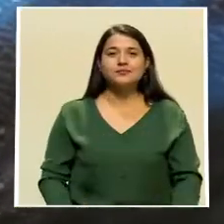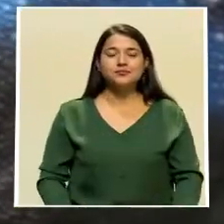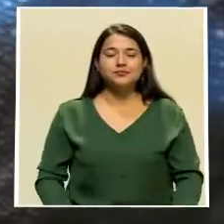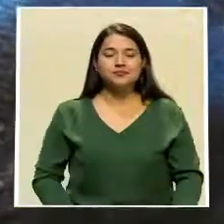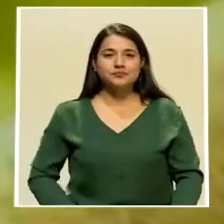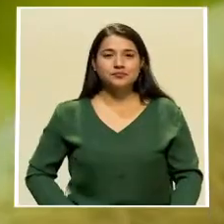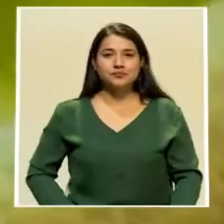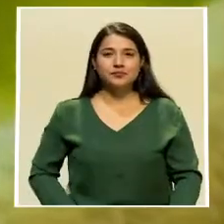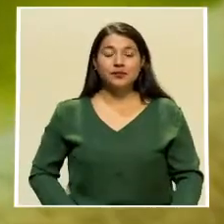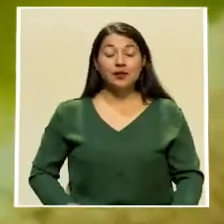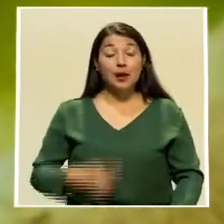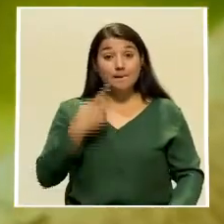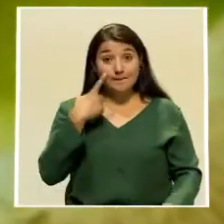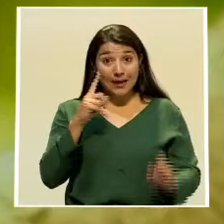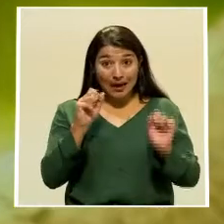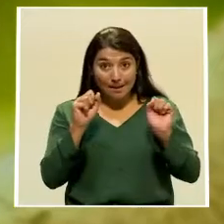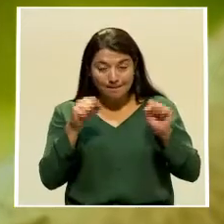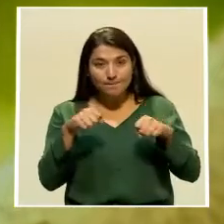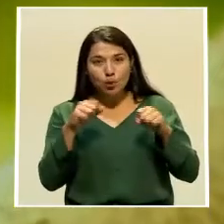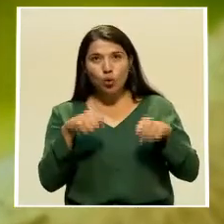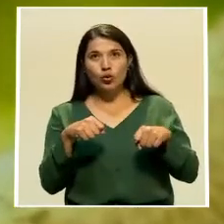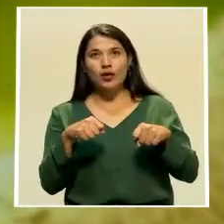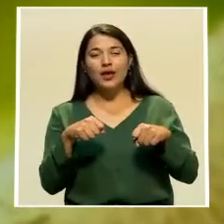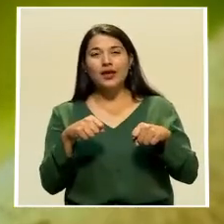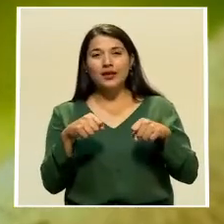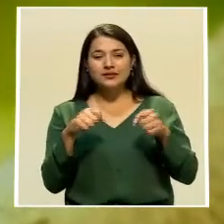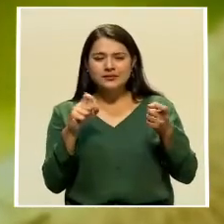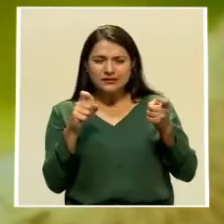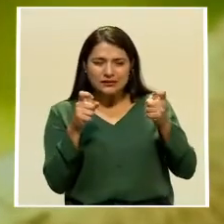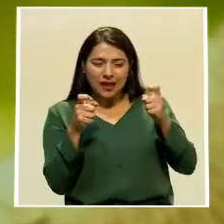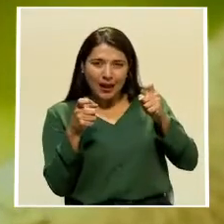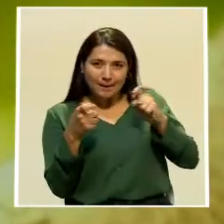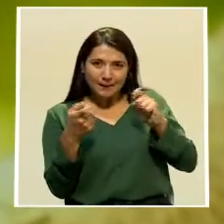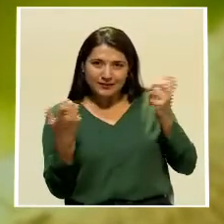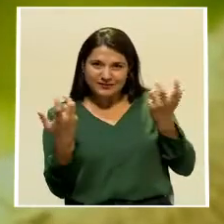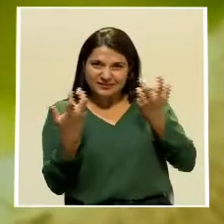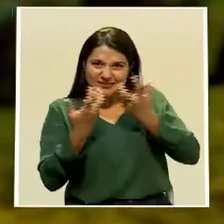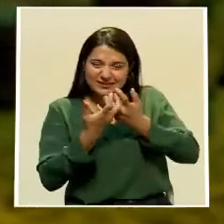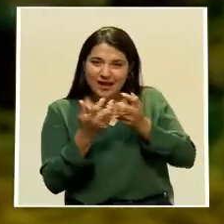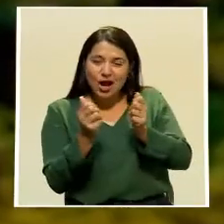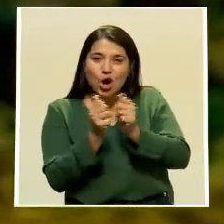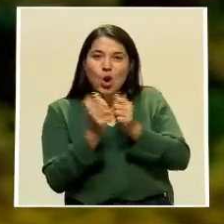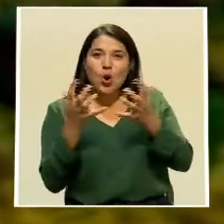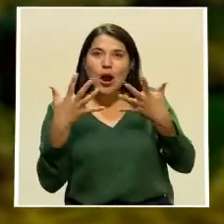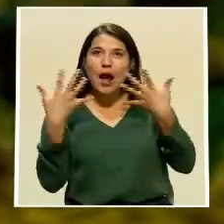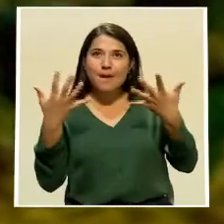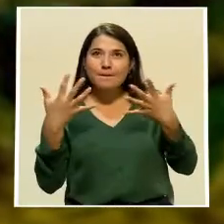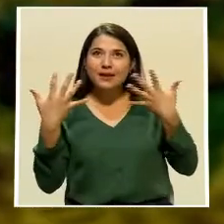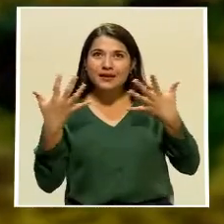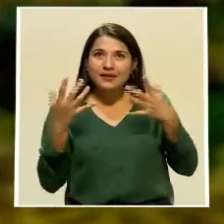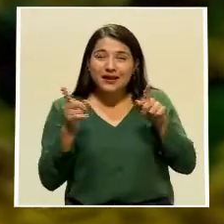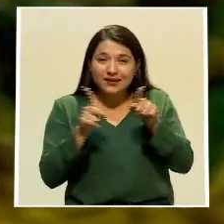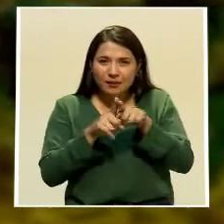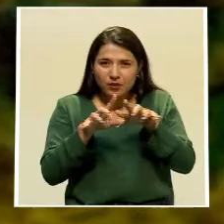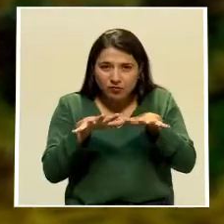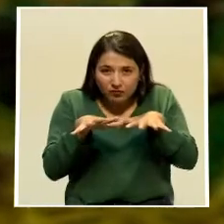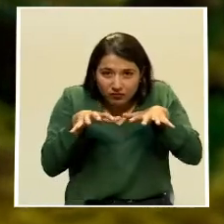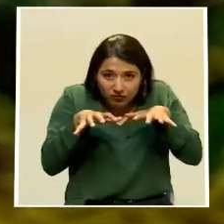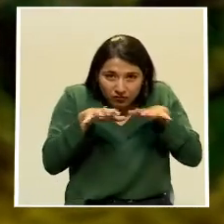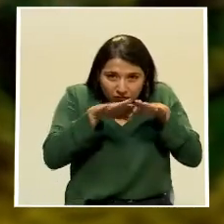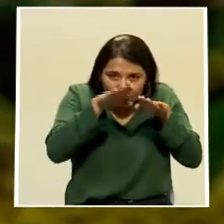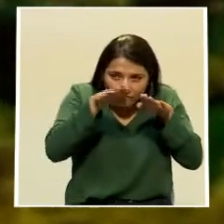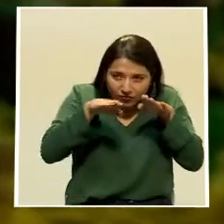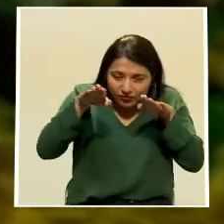depredadores. Para completar el disfraz y armonizar por completo con el ambiente, arquean el lomo y se balancean